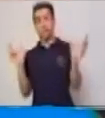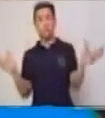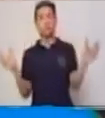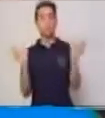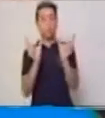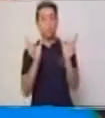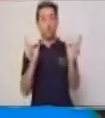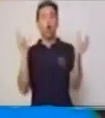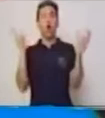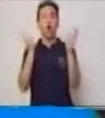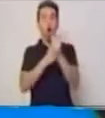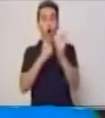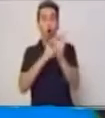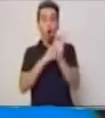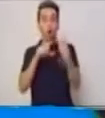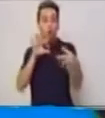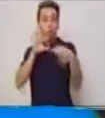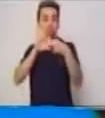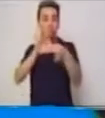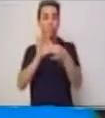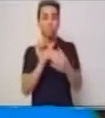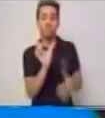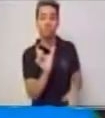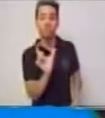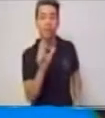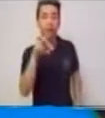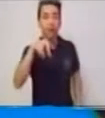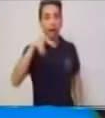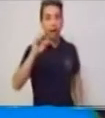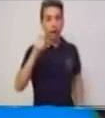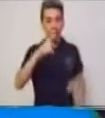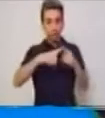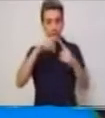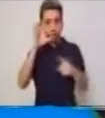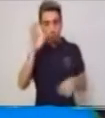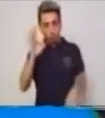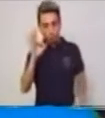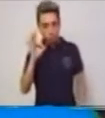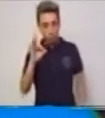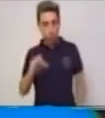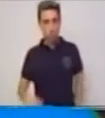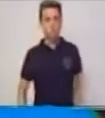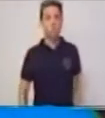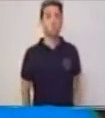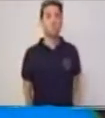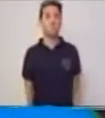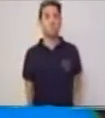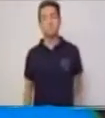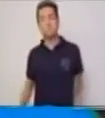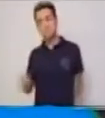está identificado. Veamos.